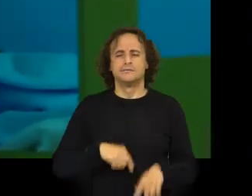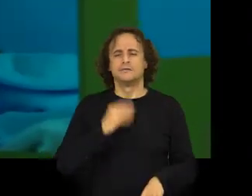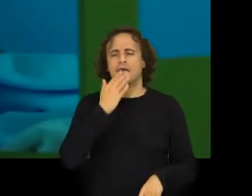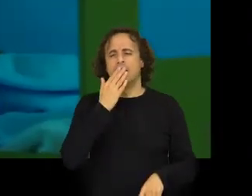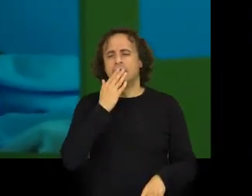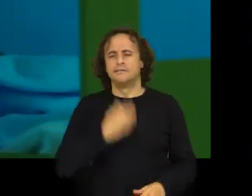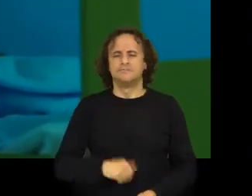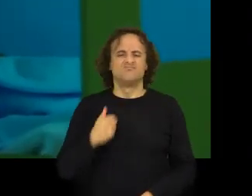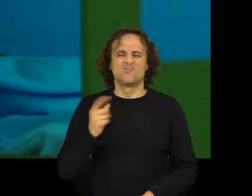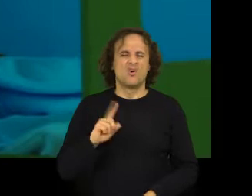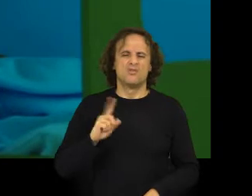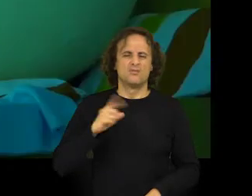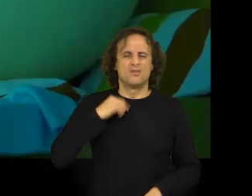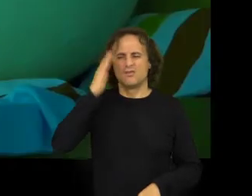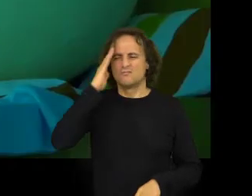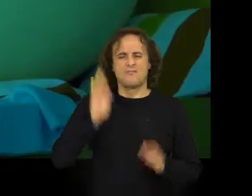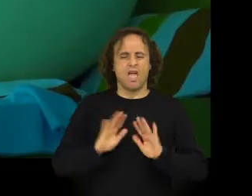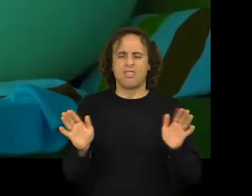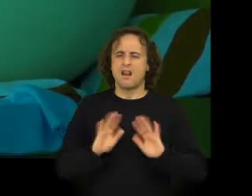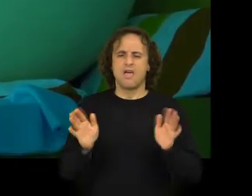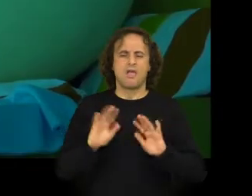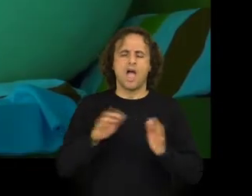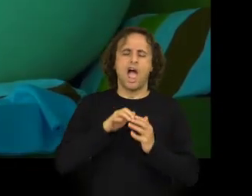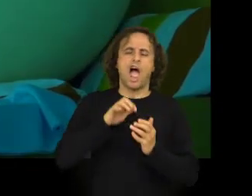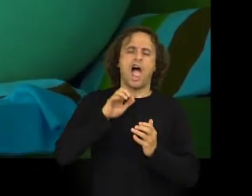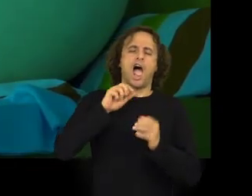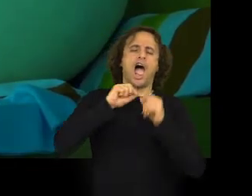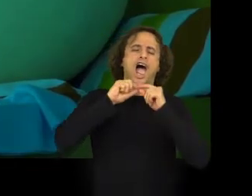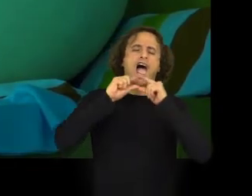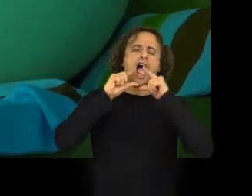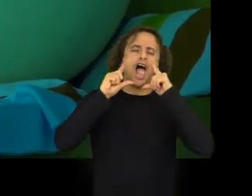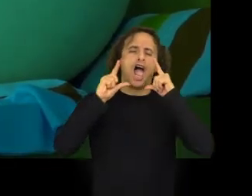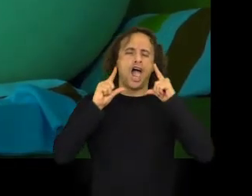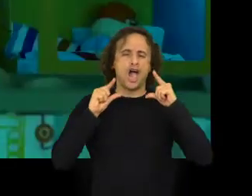Ai, non vou dormir.